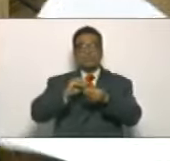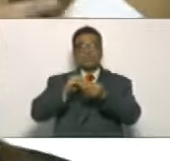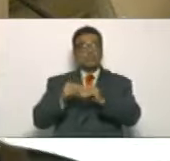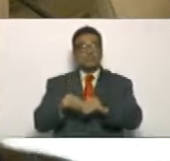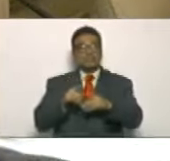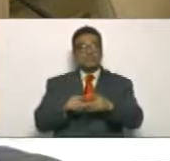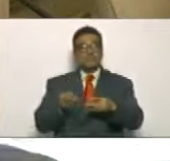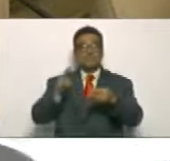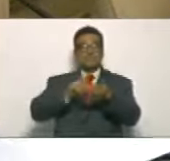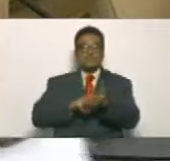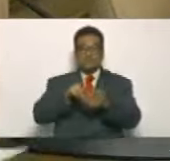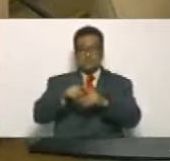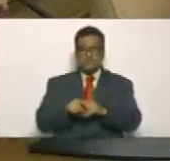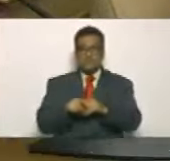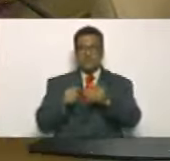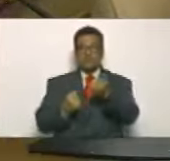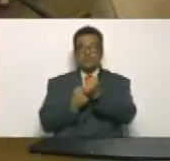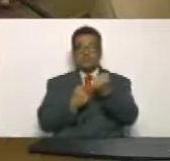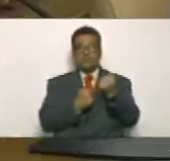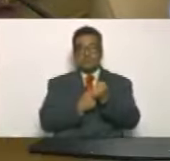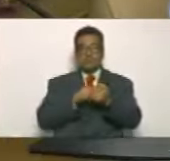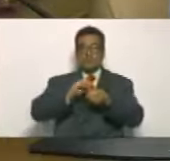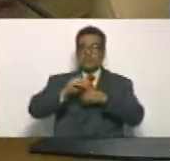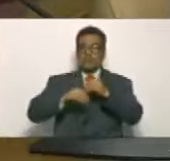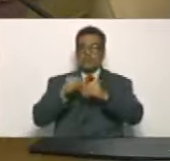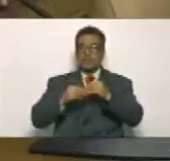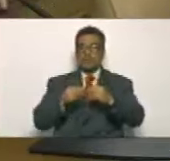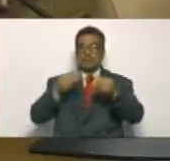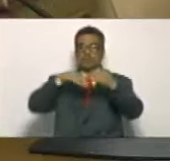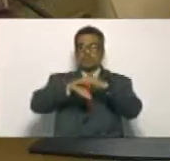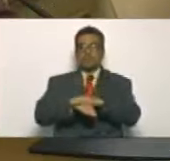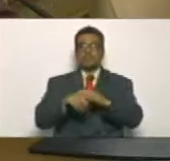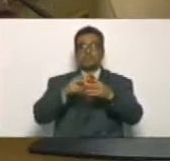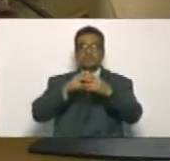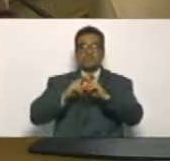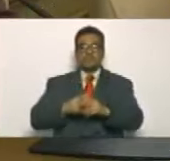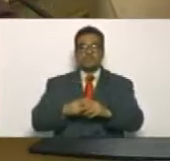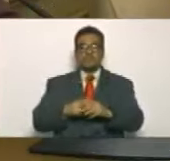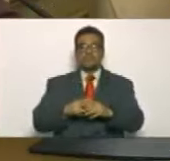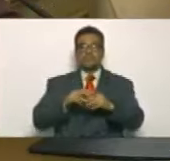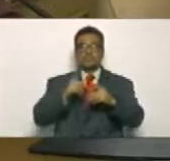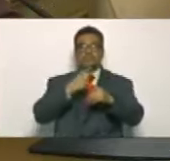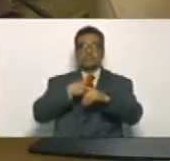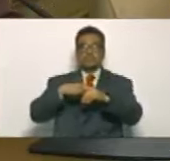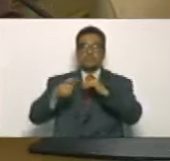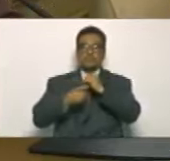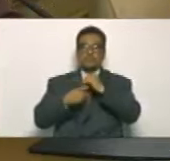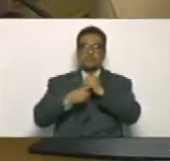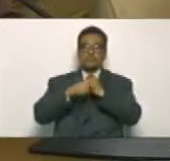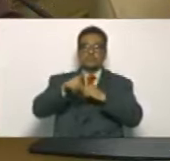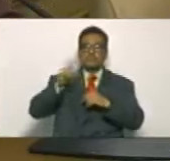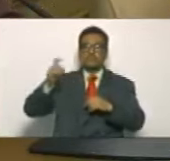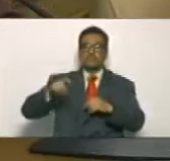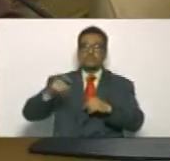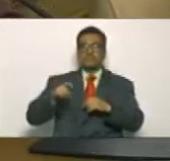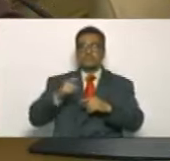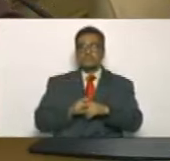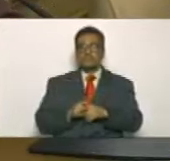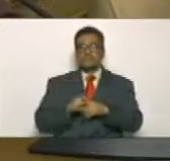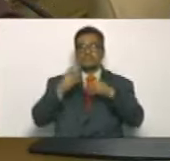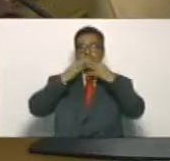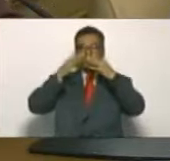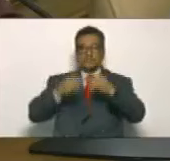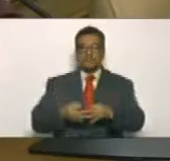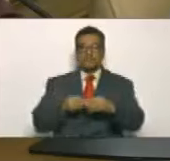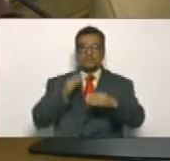de rehabilitación, apoyo o formación, incluyendo las herramientas y dispositivos técnicos necesarios para garantizar